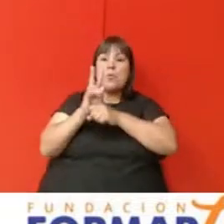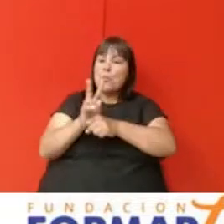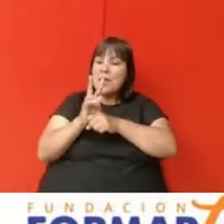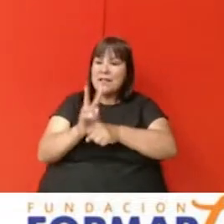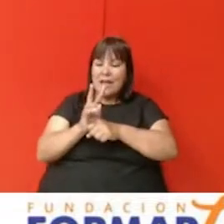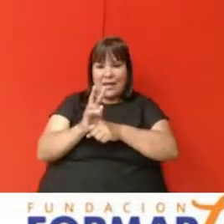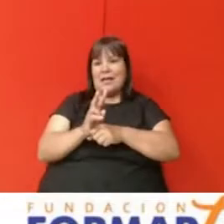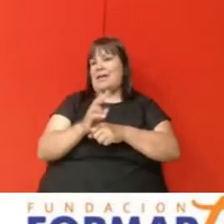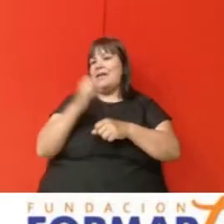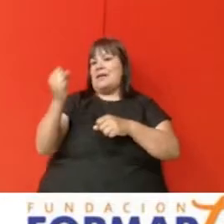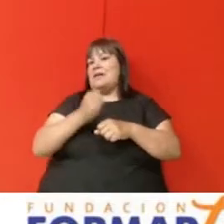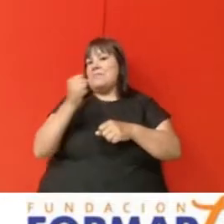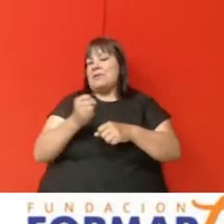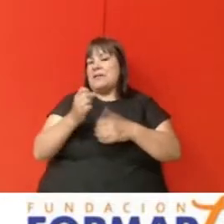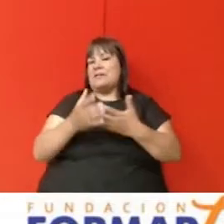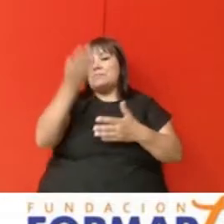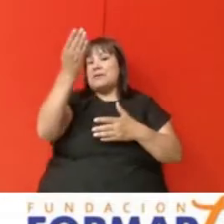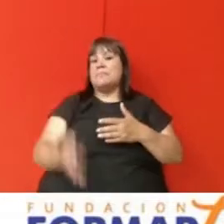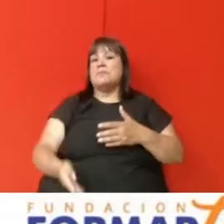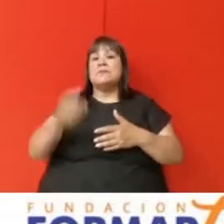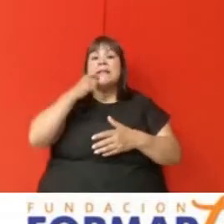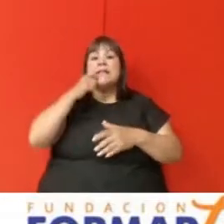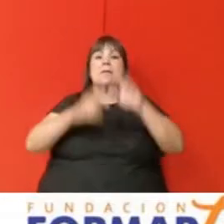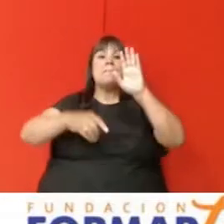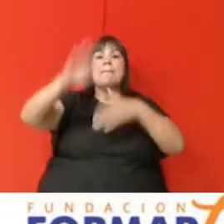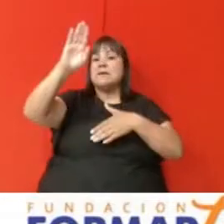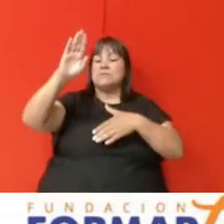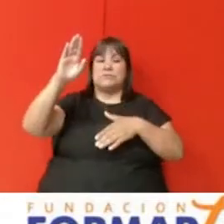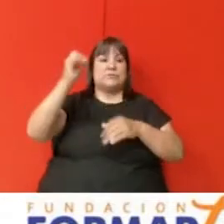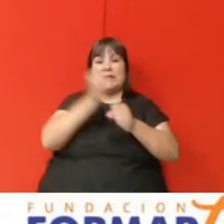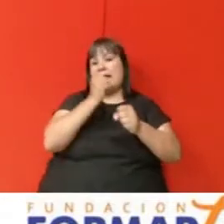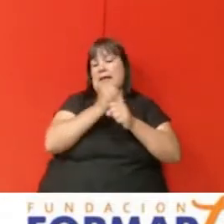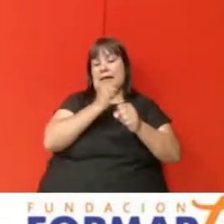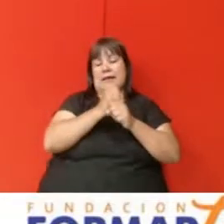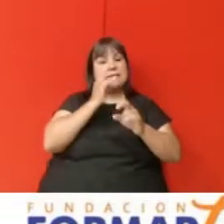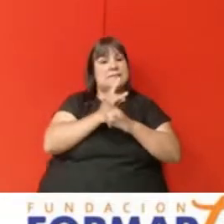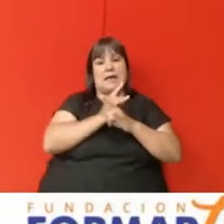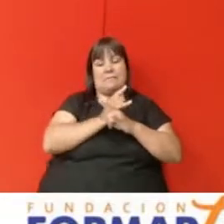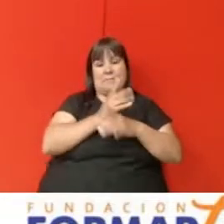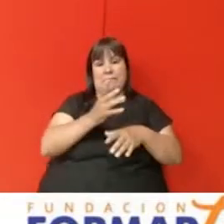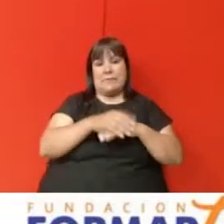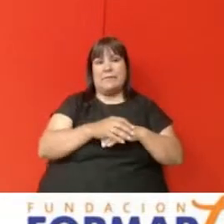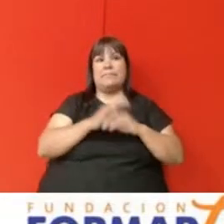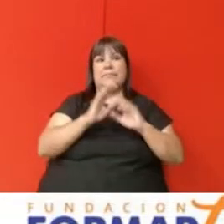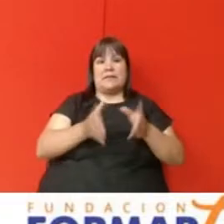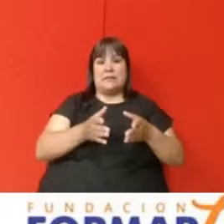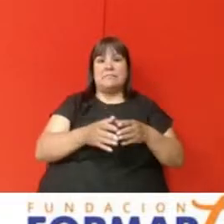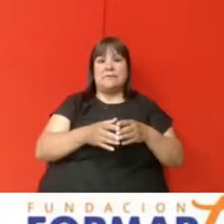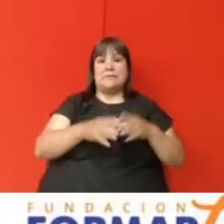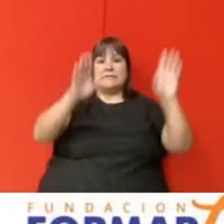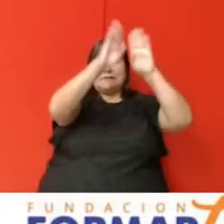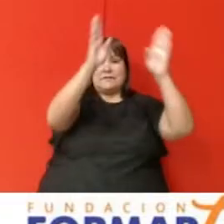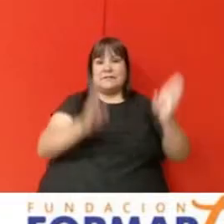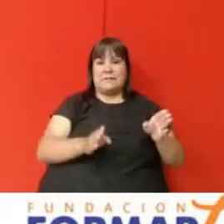las personas mayores, porque uno que yo trabajé siempre con personas mayores. Y cuando hice trabajos de extensión en la universidad, todos